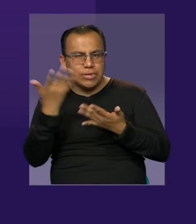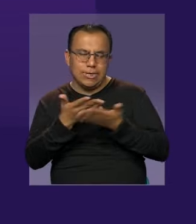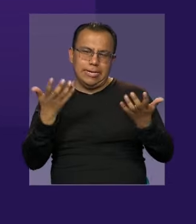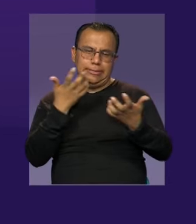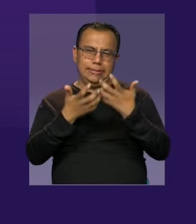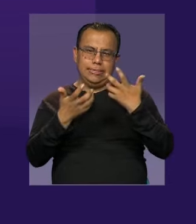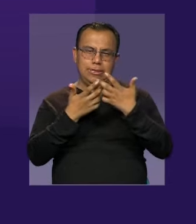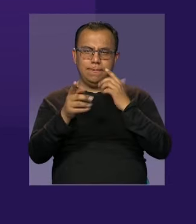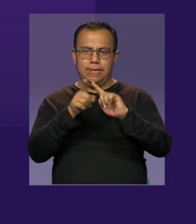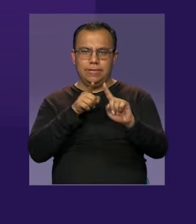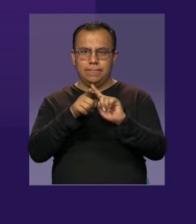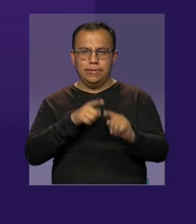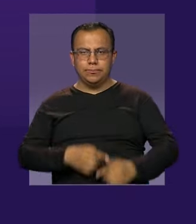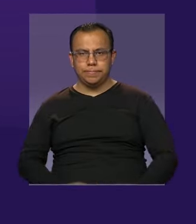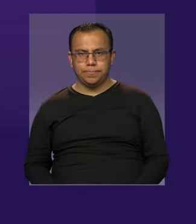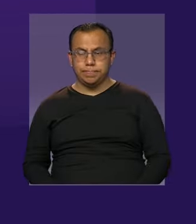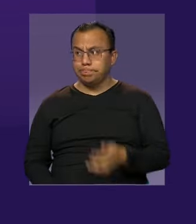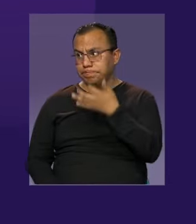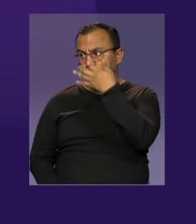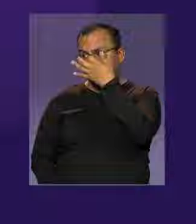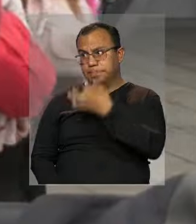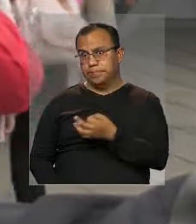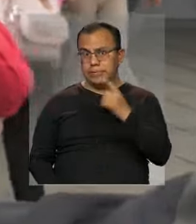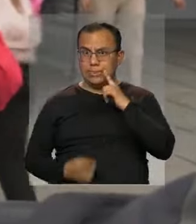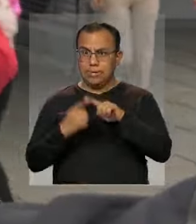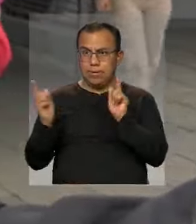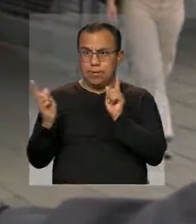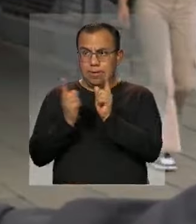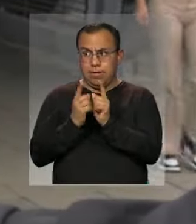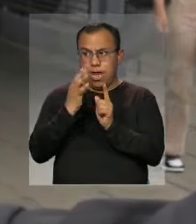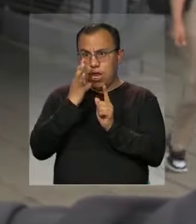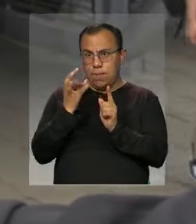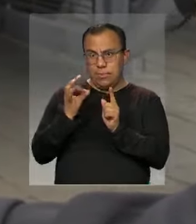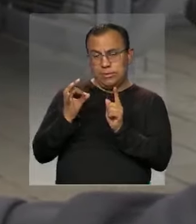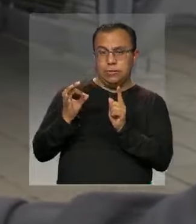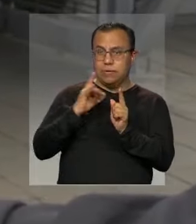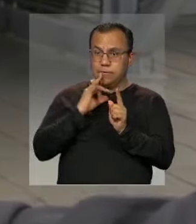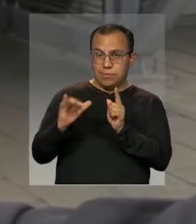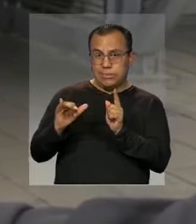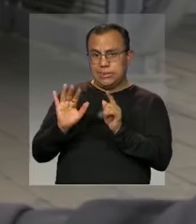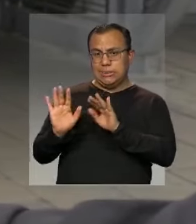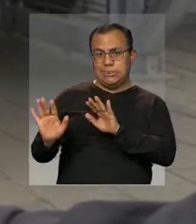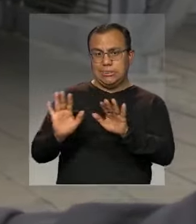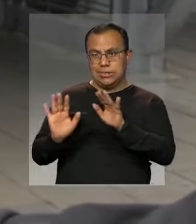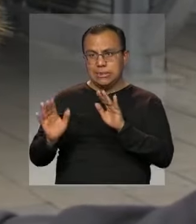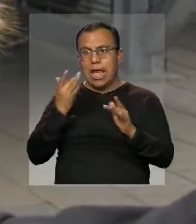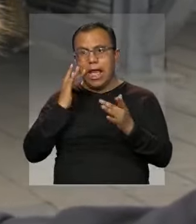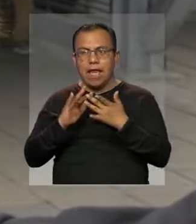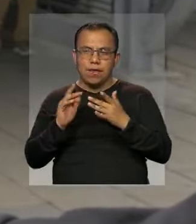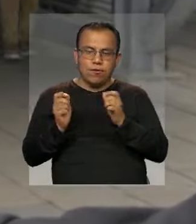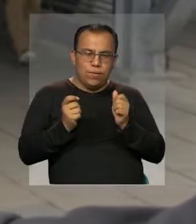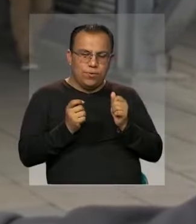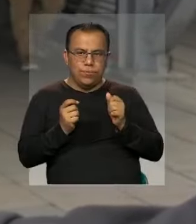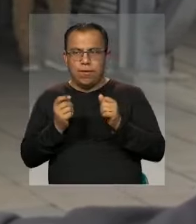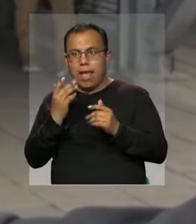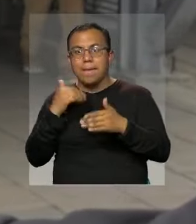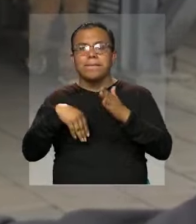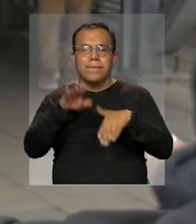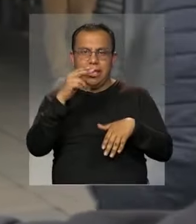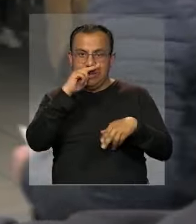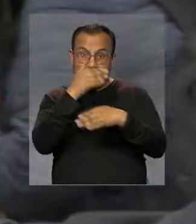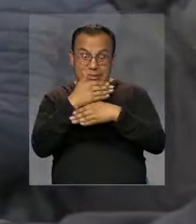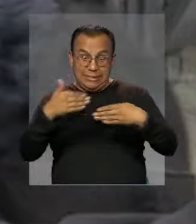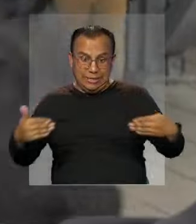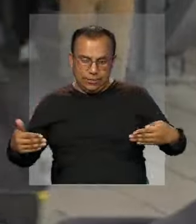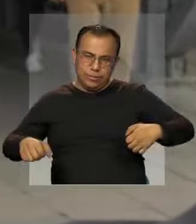sistema Transmilenio. Pues la verdad que se acerca un hombre y uno es como, uy, uno como que se corre y más con niños, o sea, sí